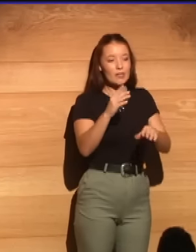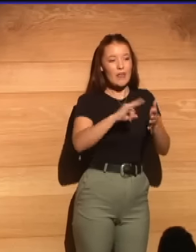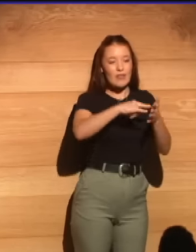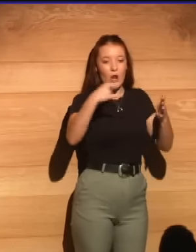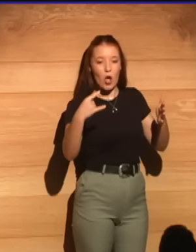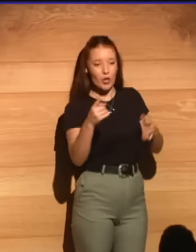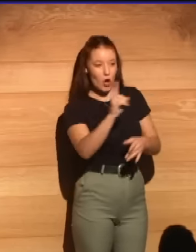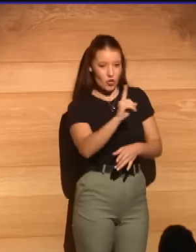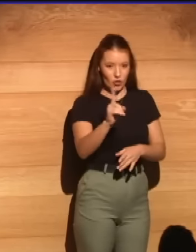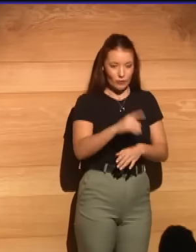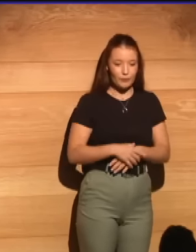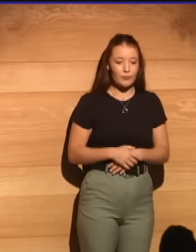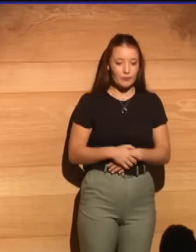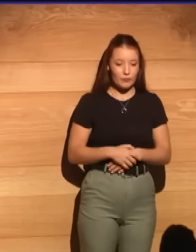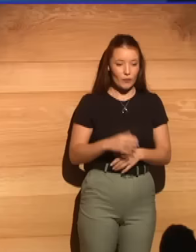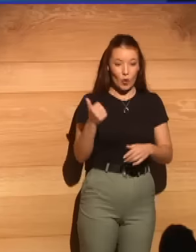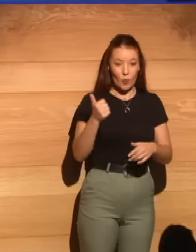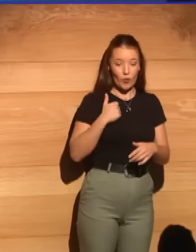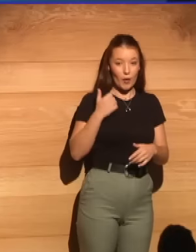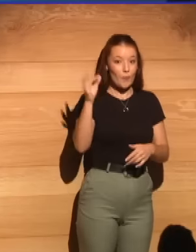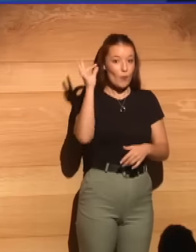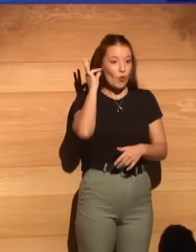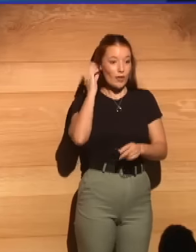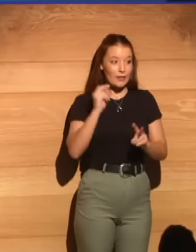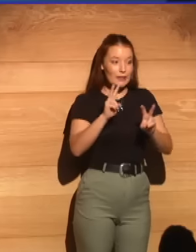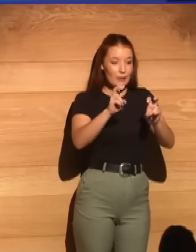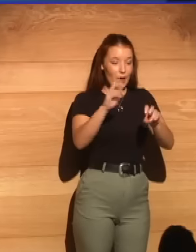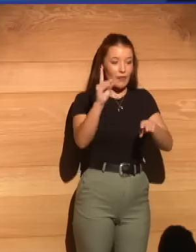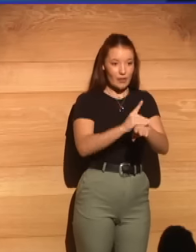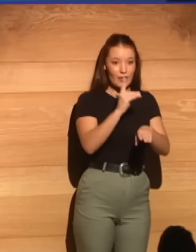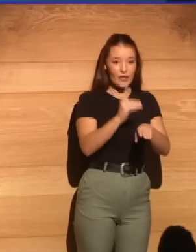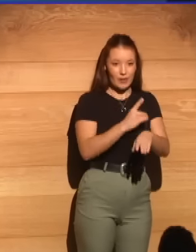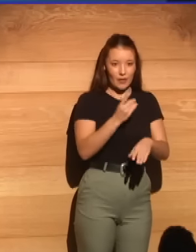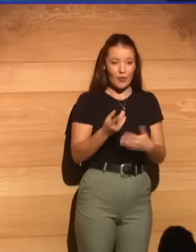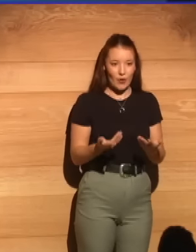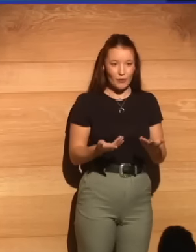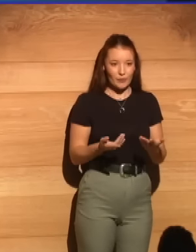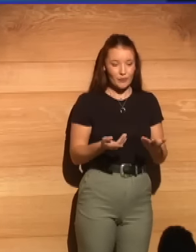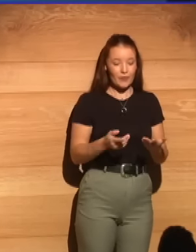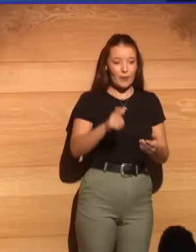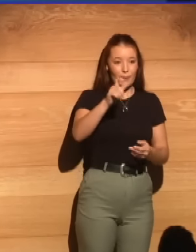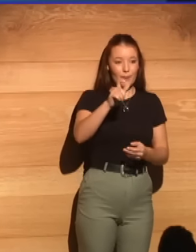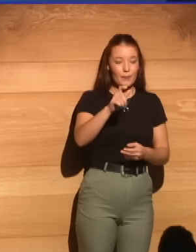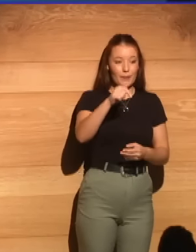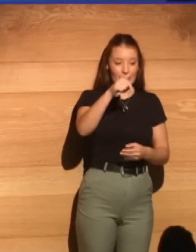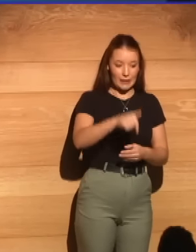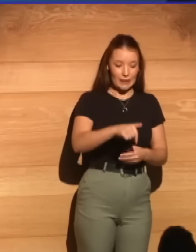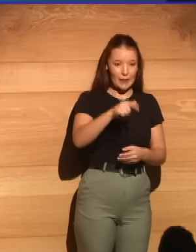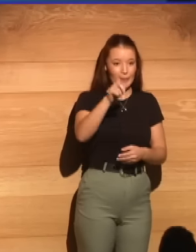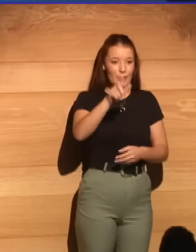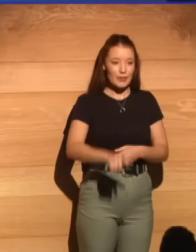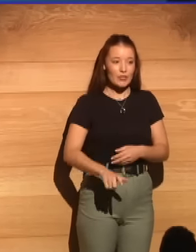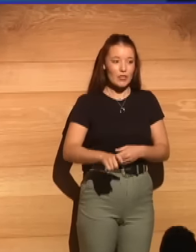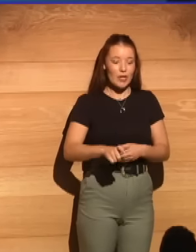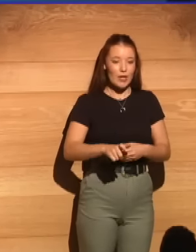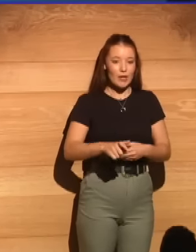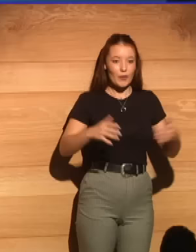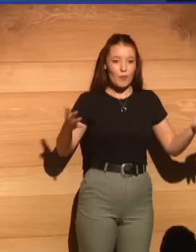oportunidad para la mujer en la digitalización, ¿quién mejor que la mujer pionera en